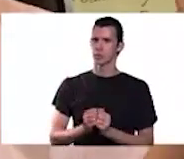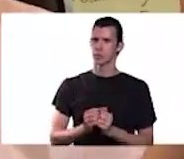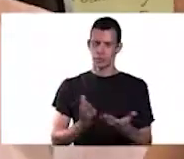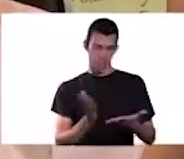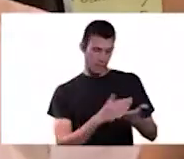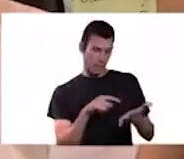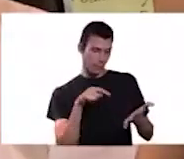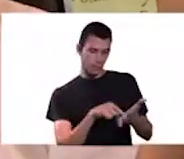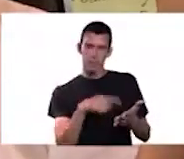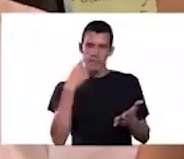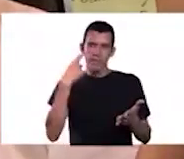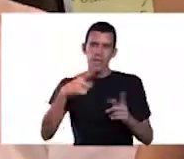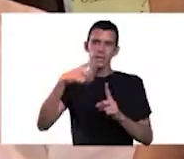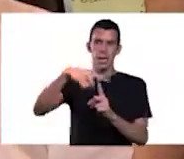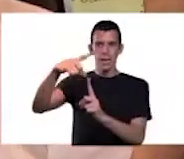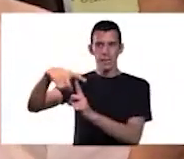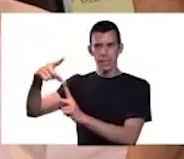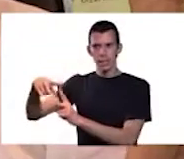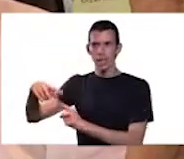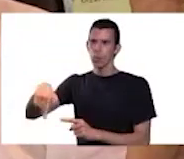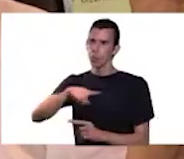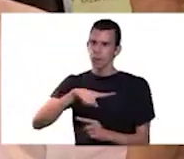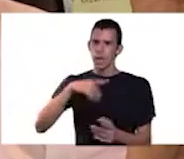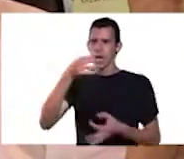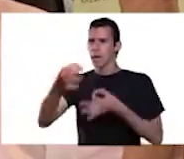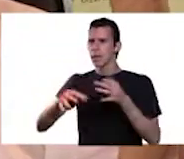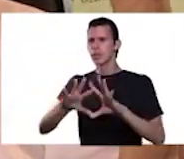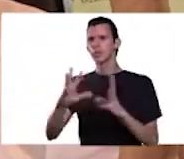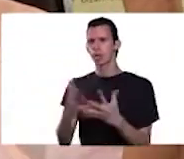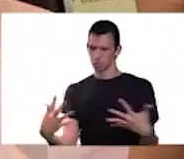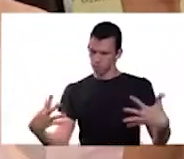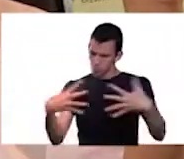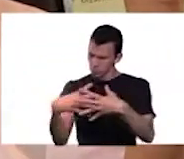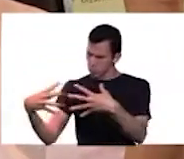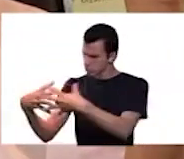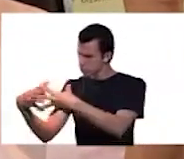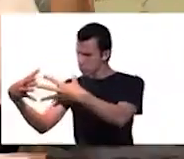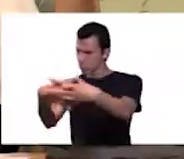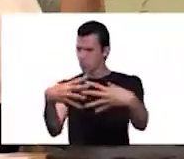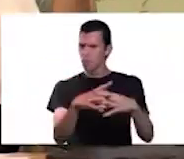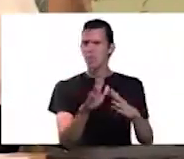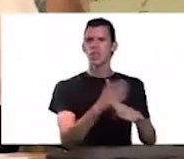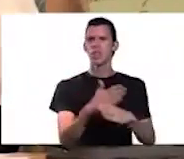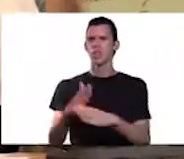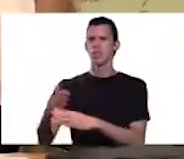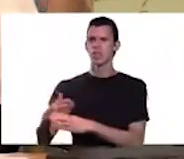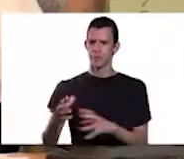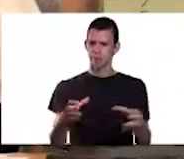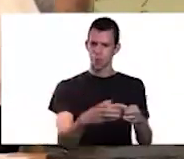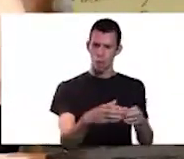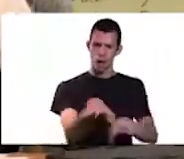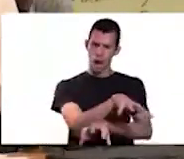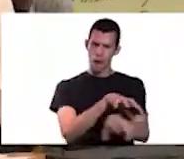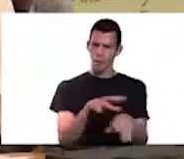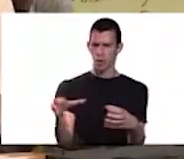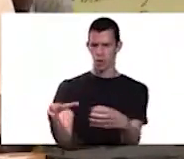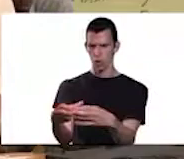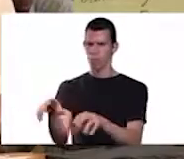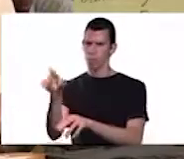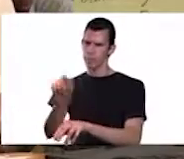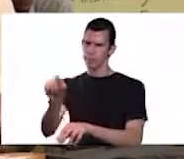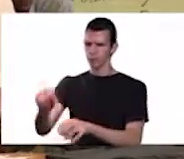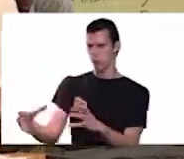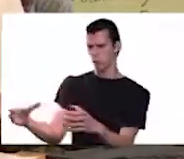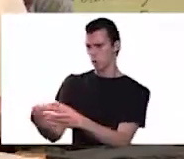según las leyes de la envoltura geográfica. Responder las preguntas 2 y la pregunta 5 de la página